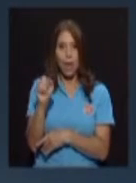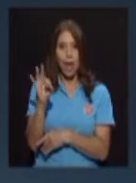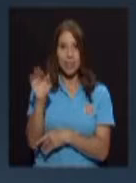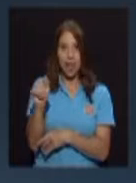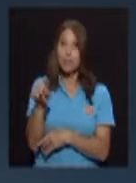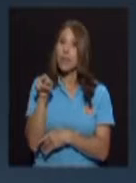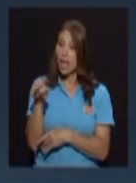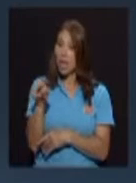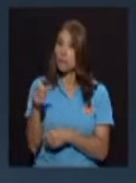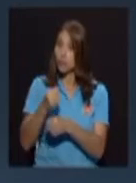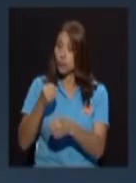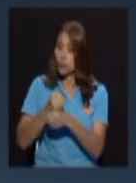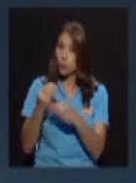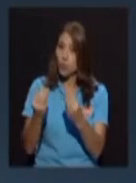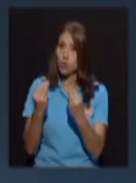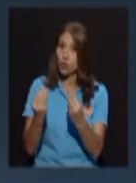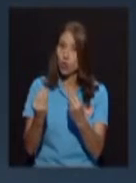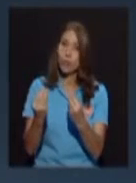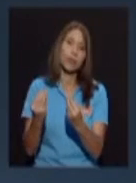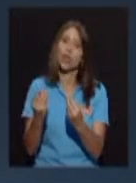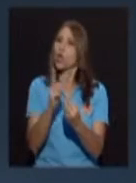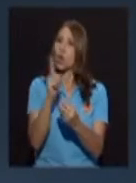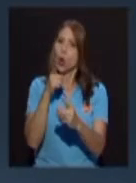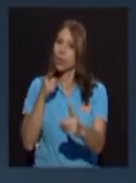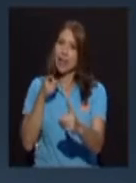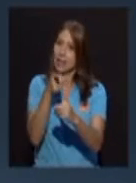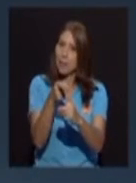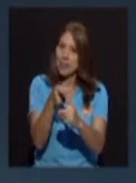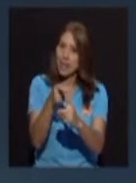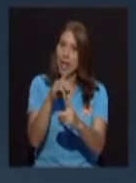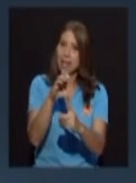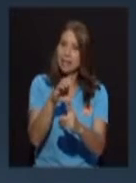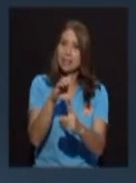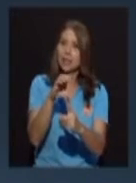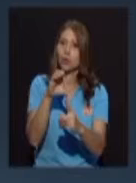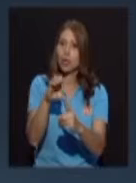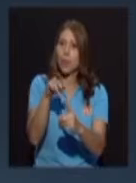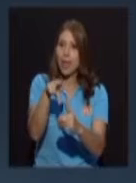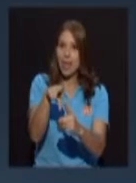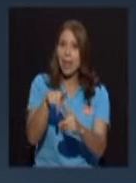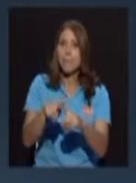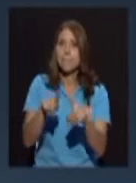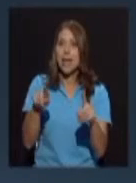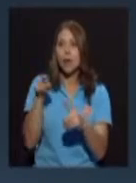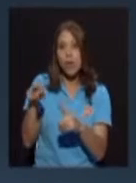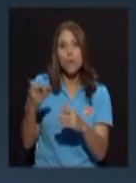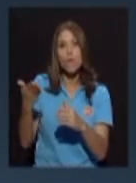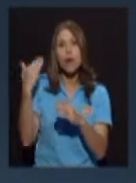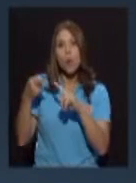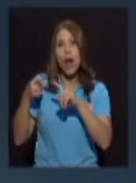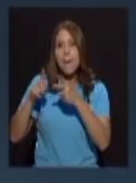aportó mucho, no directamente al Centro Centroamericano, pero fue un amigo, un